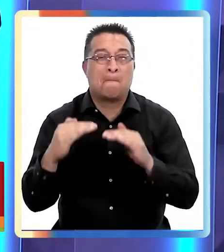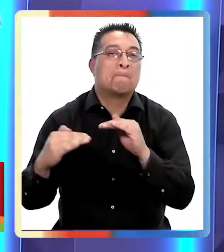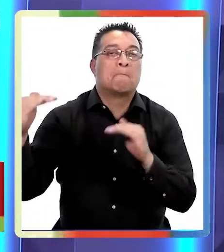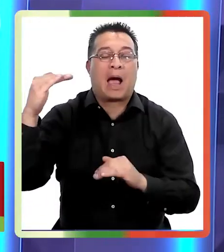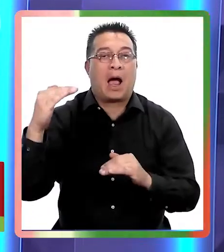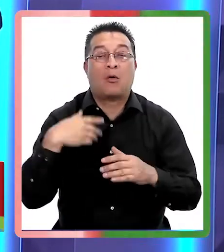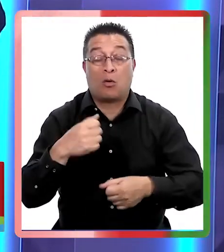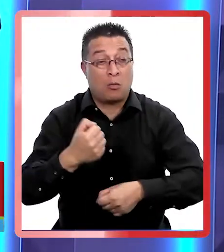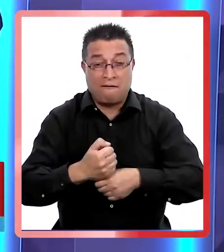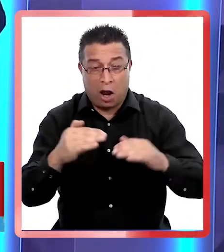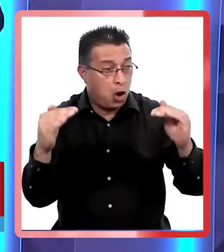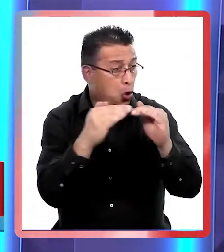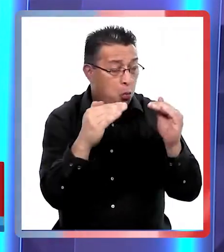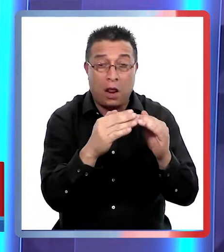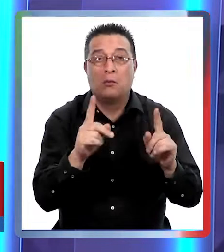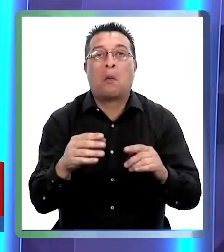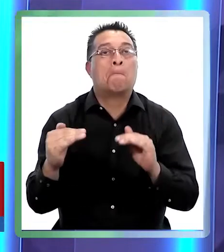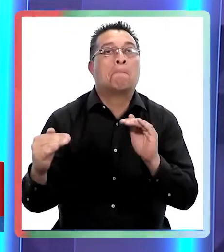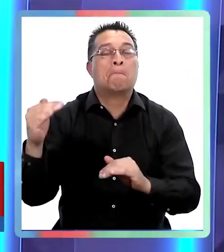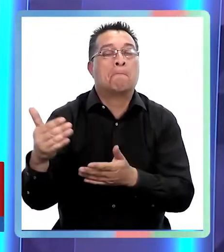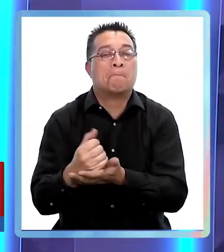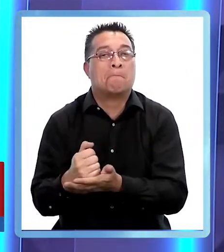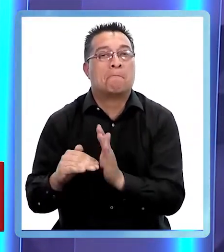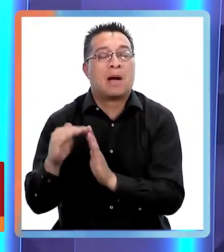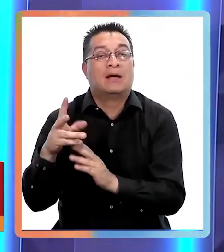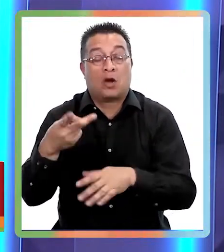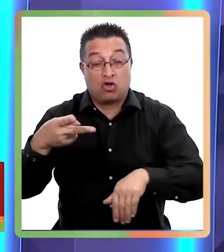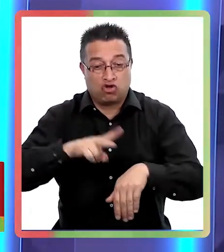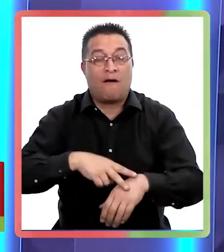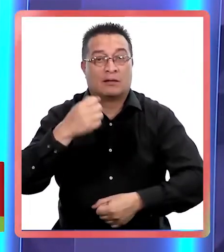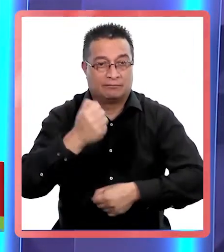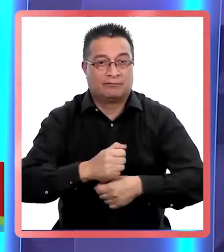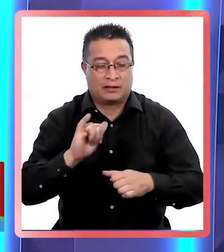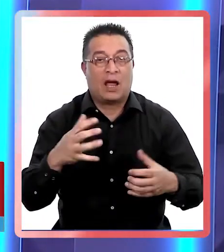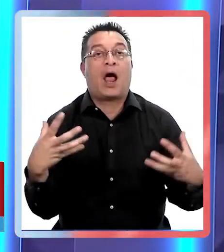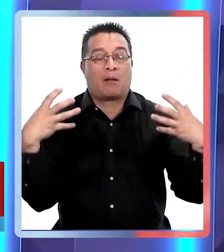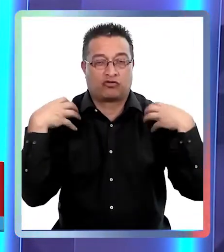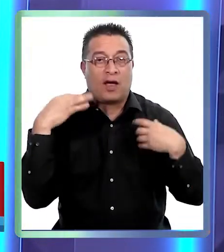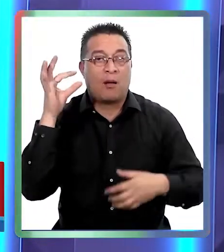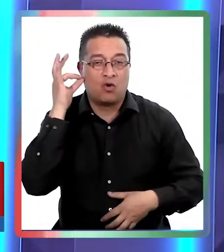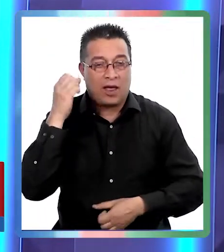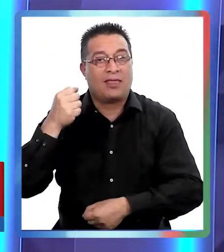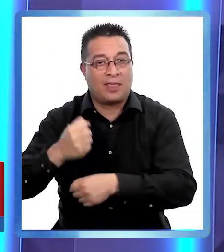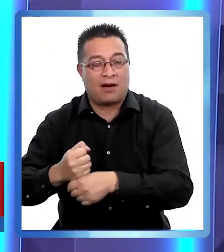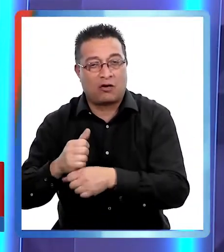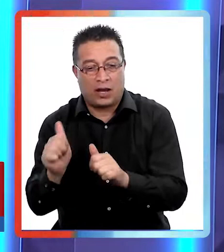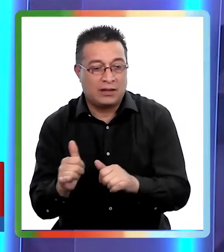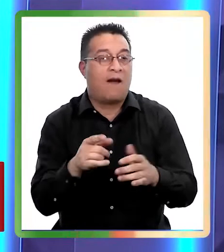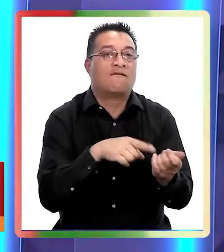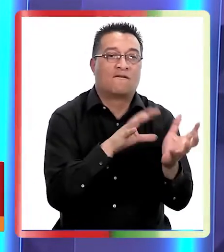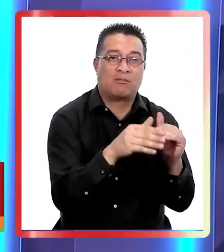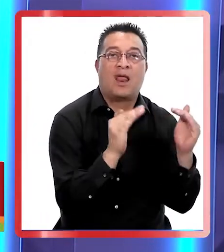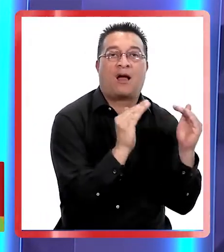es más alto, aunque cumplan las mismas funciones. Y también cuando hablamos de la doble función y la responsabilidad de la mujer en su trabajo y con